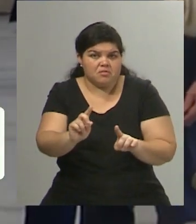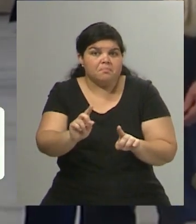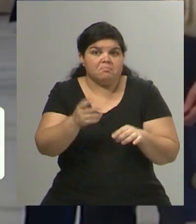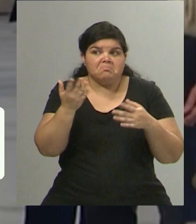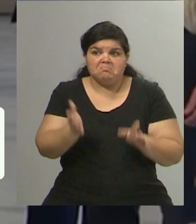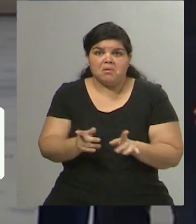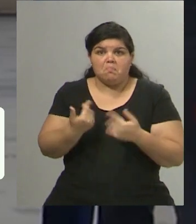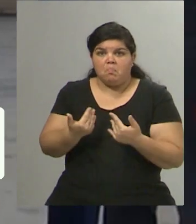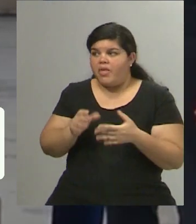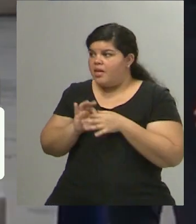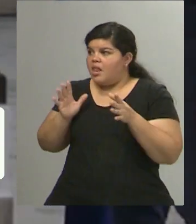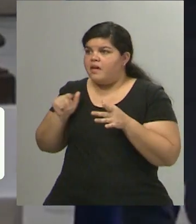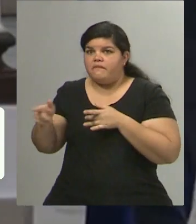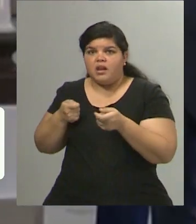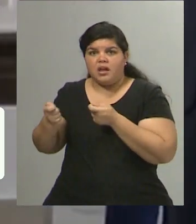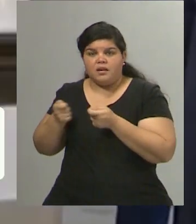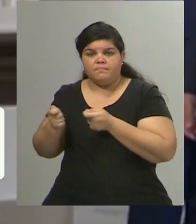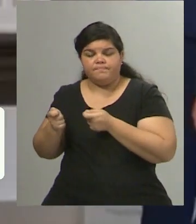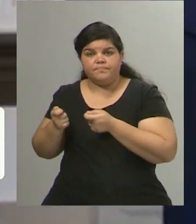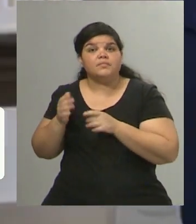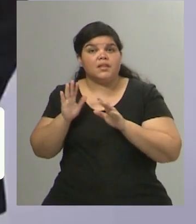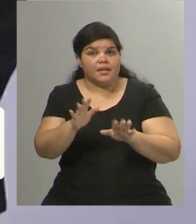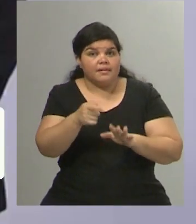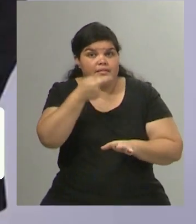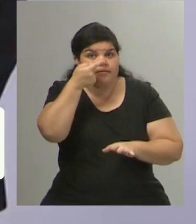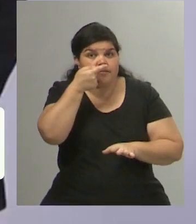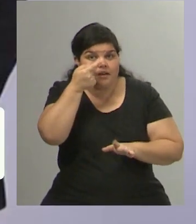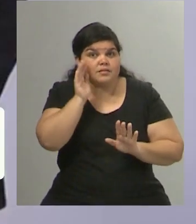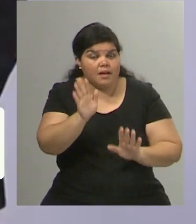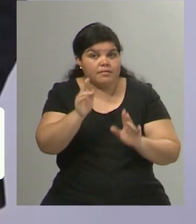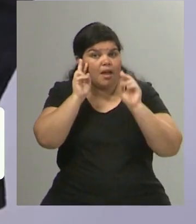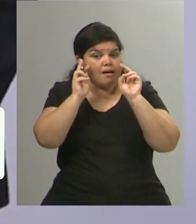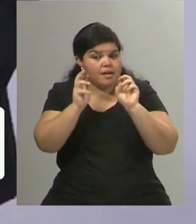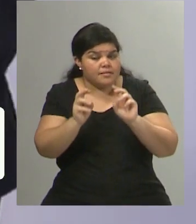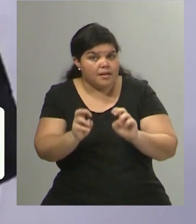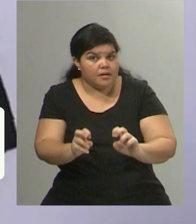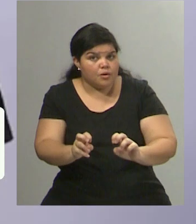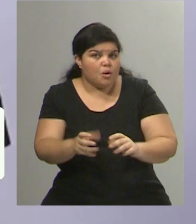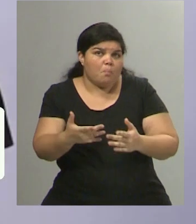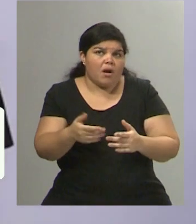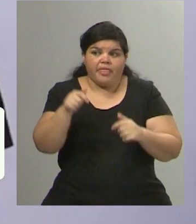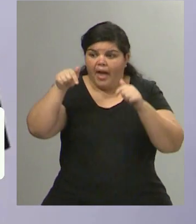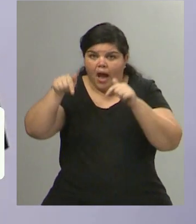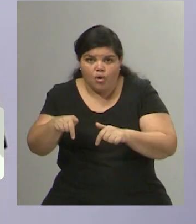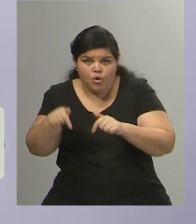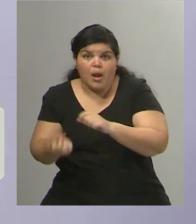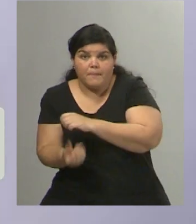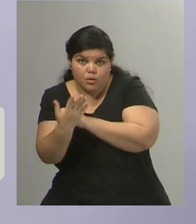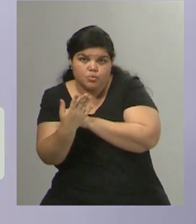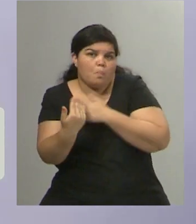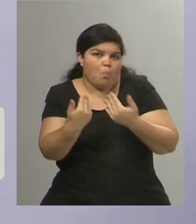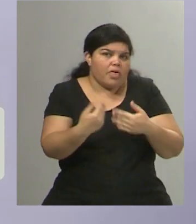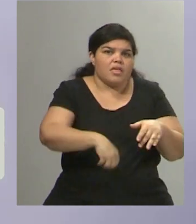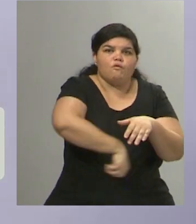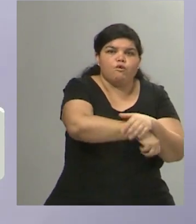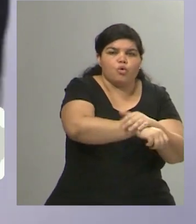interesante cuando uno trata de entender, sea en este tipo de tema o sea en un partido de fútbol, las reglas,